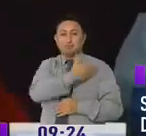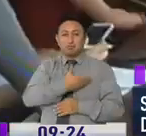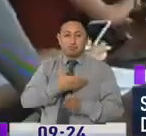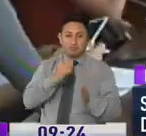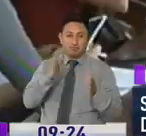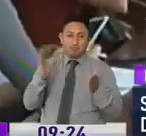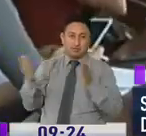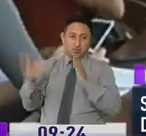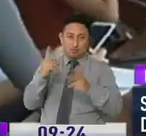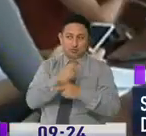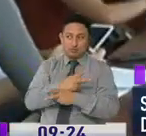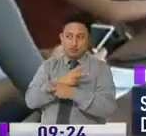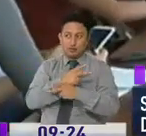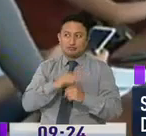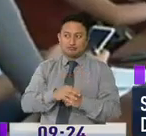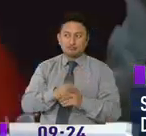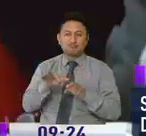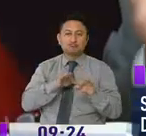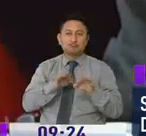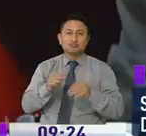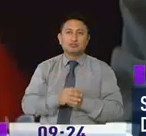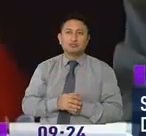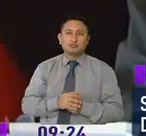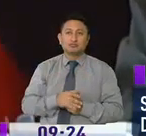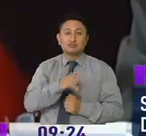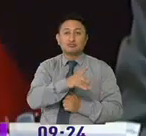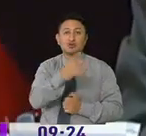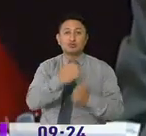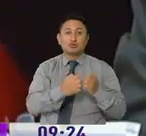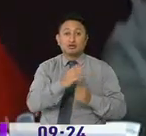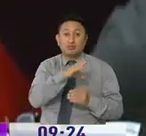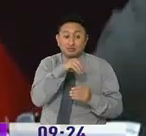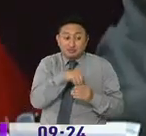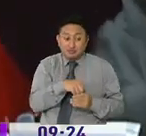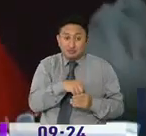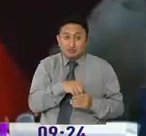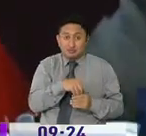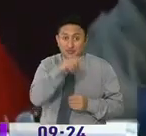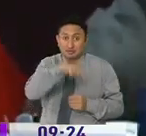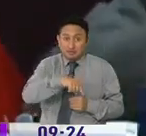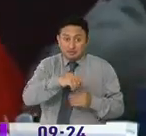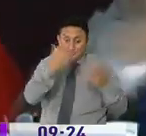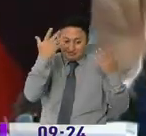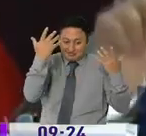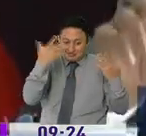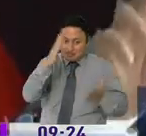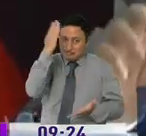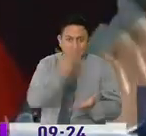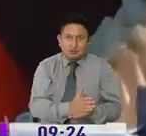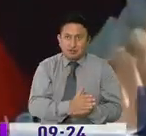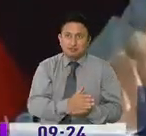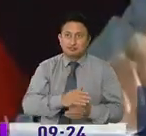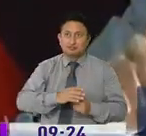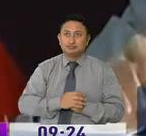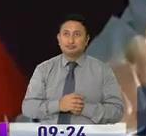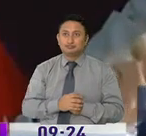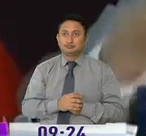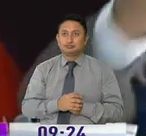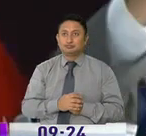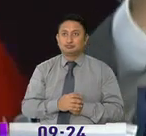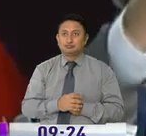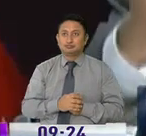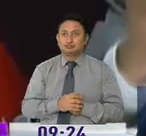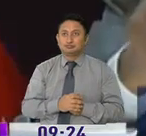Judicatura, habla de la situación. Estos problemas internos vamos a terminar de una vez por todas.